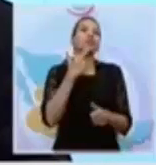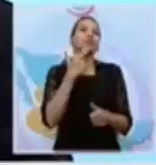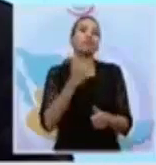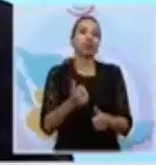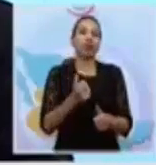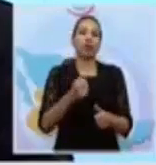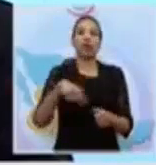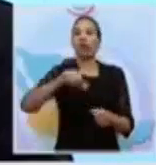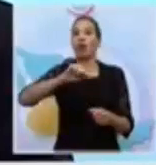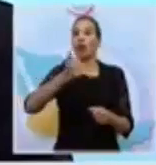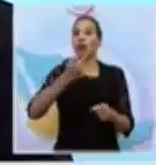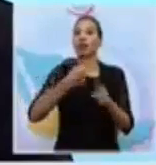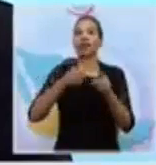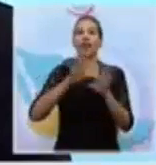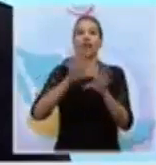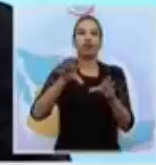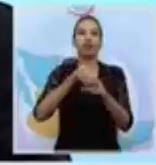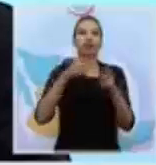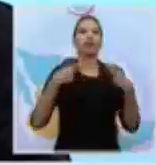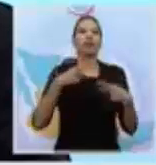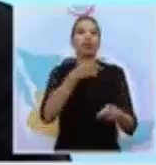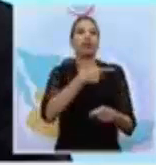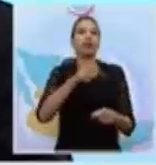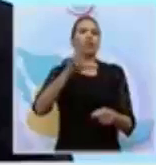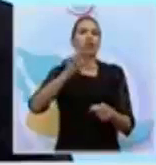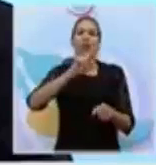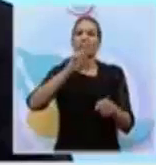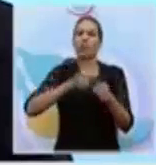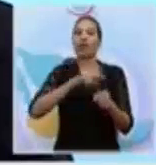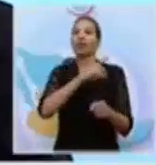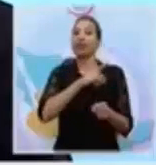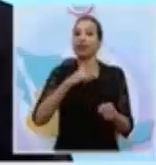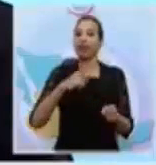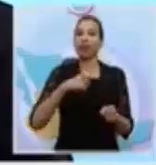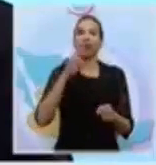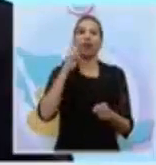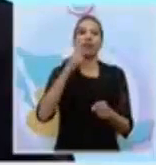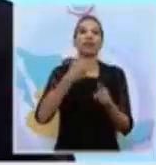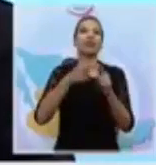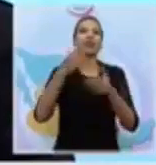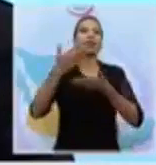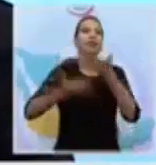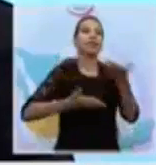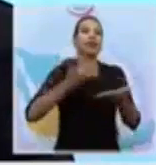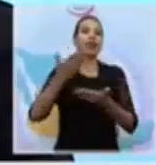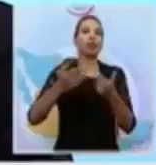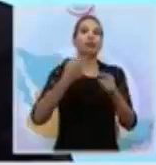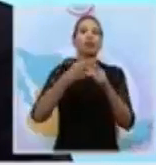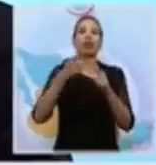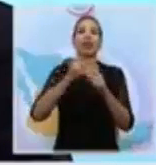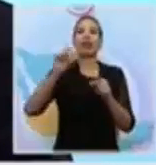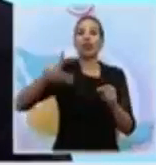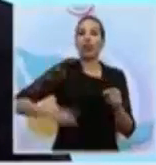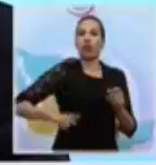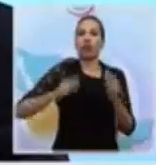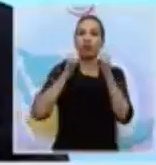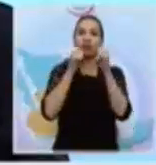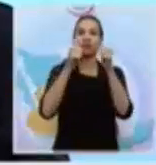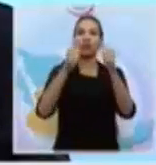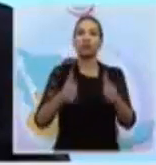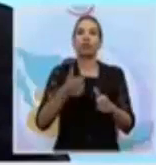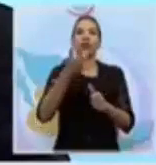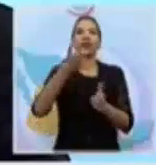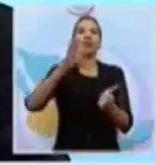los demás, incluidos los pobres no extremos, deben venderse los servicios prestados por el Estado a precios